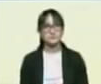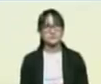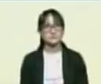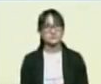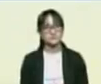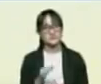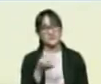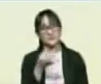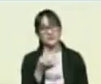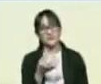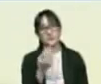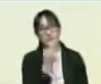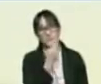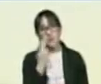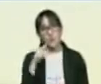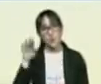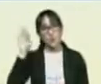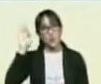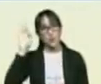lo juro,